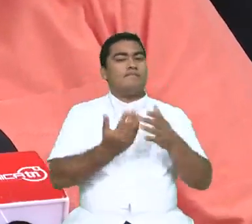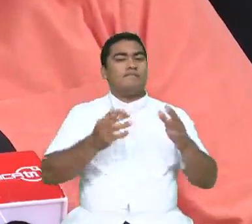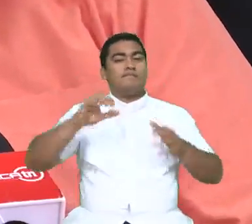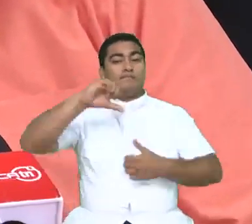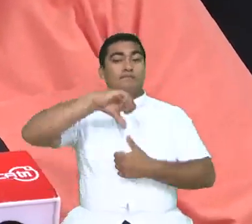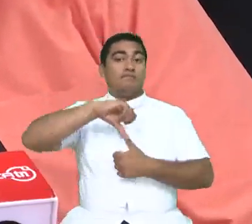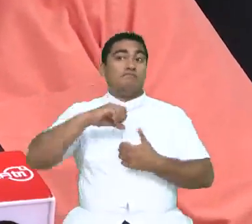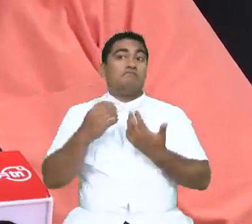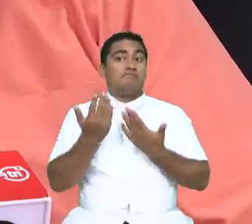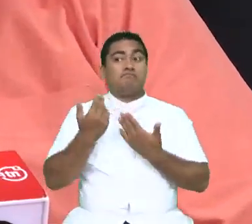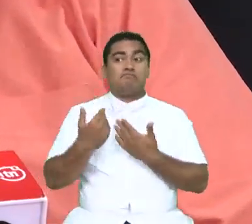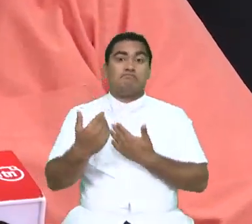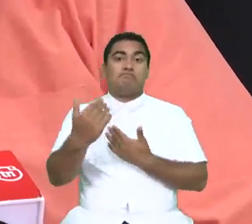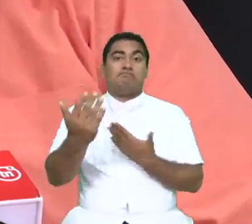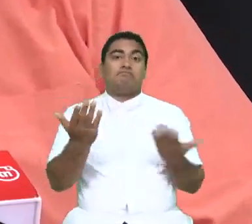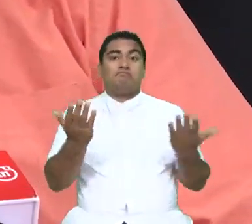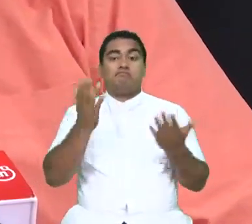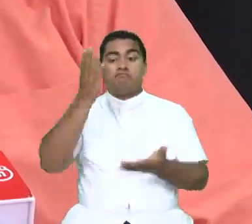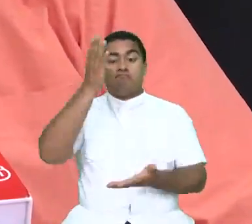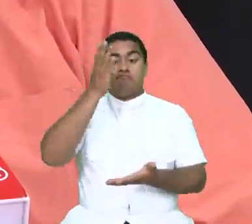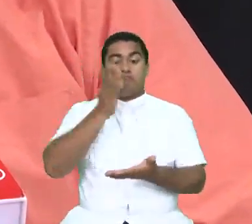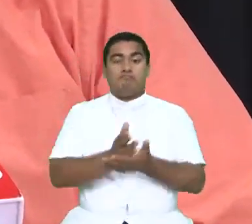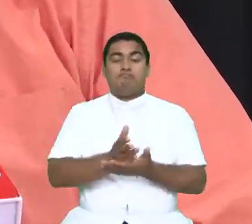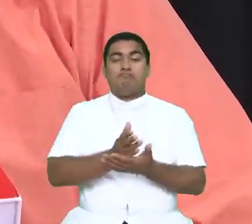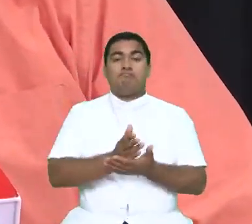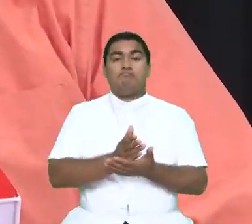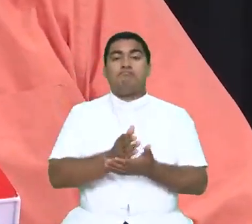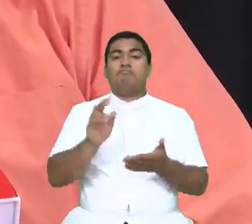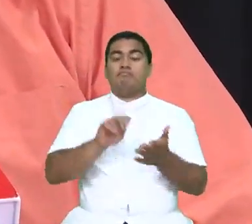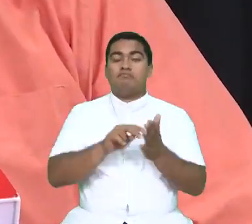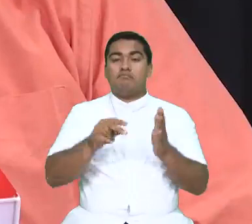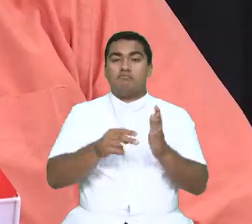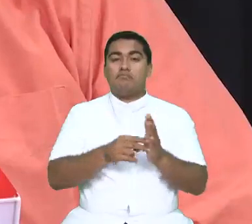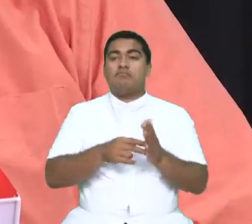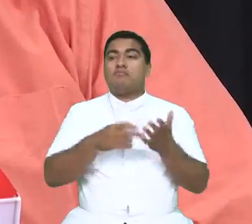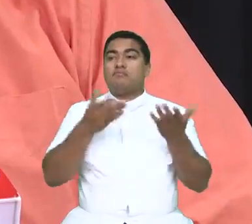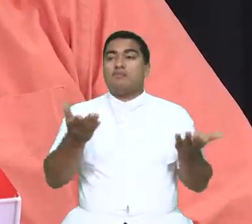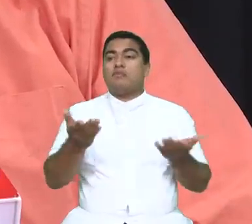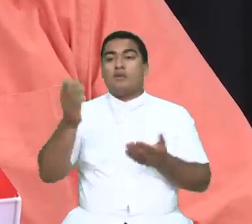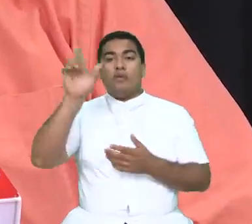es que esperamos de que esta decisión sirva